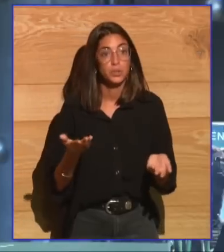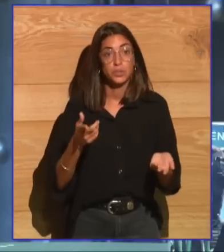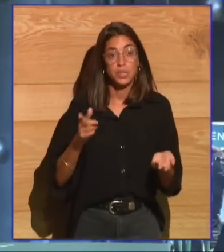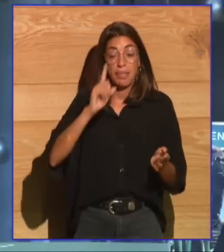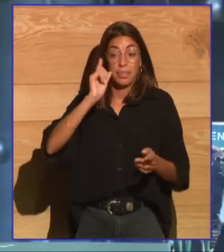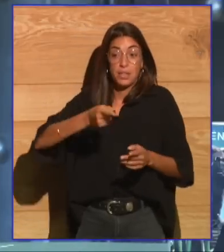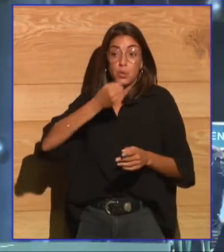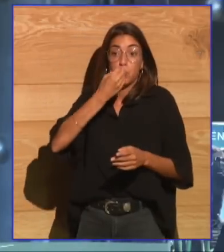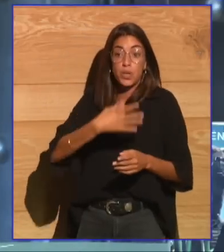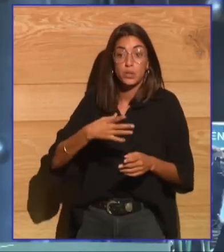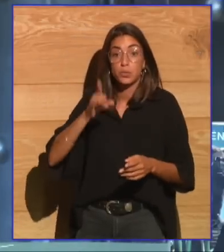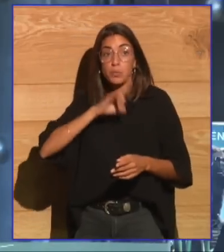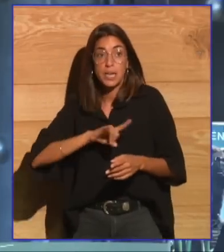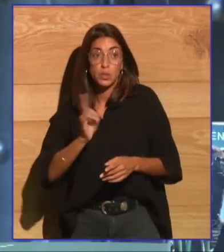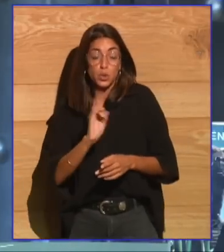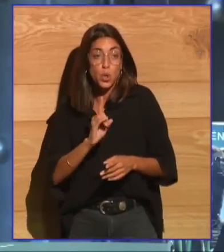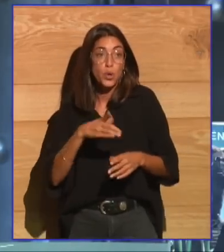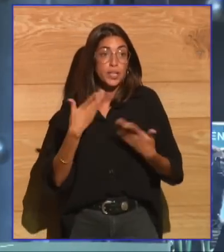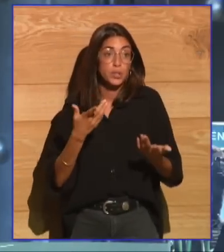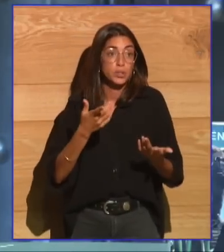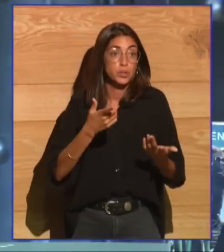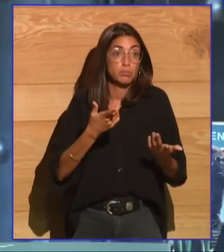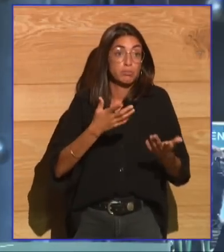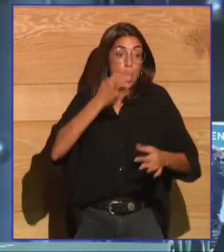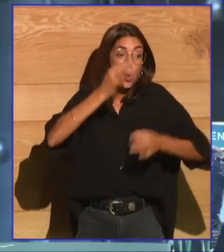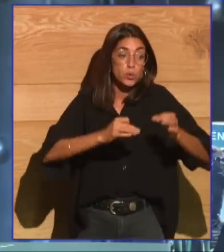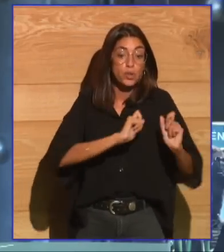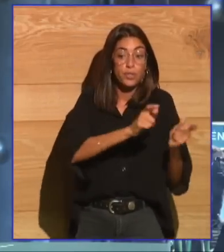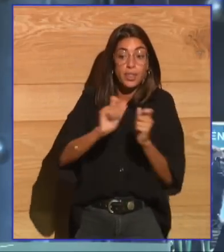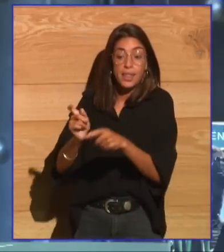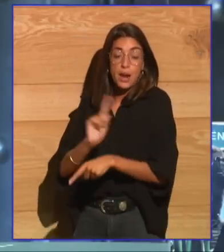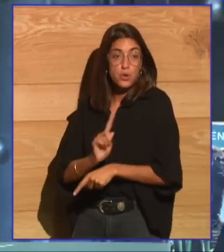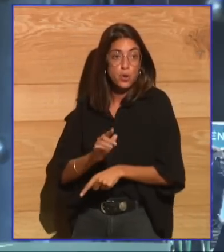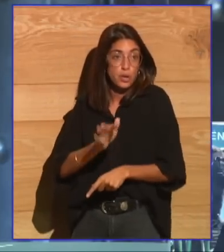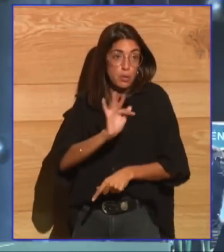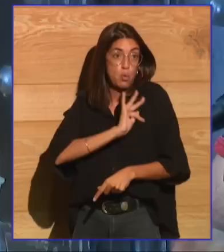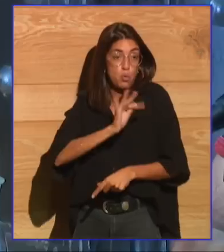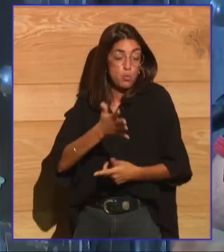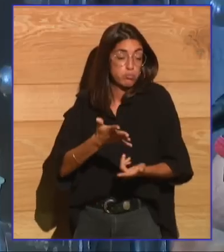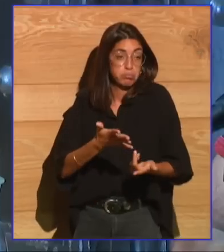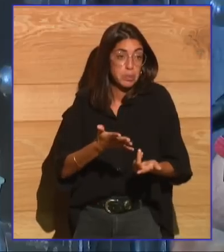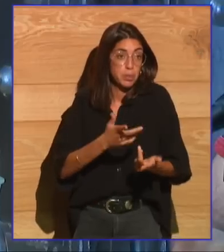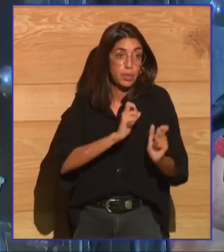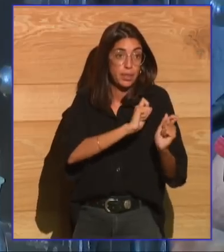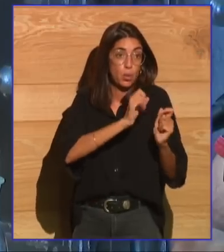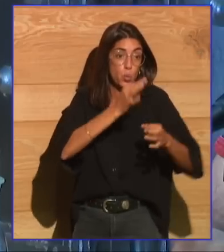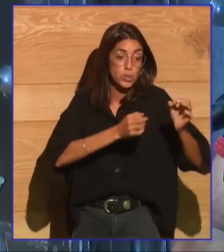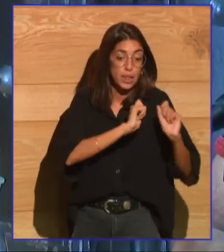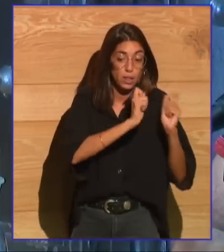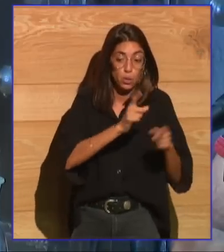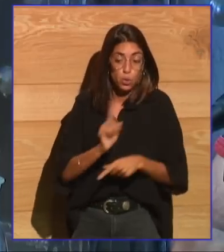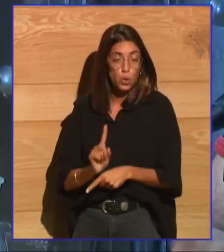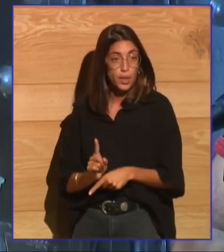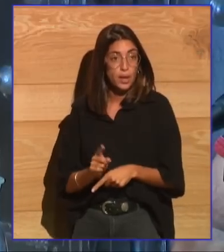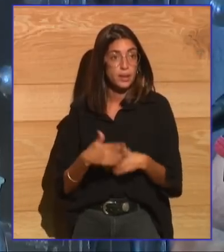malos sino que no están hechos para impartir justicia están hechos para otra cosa no los premios no imparten justicia entonces otra cosa que nosotros vamos siempre con el que estamos